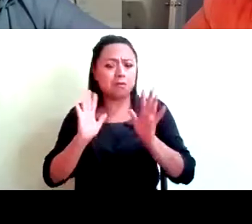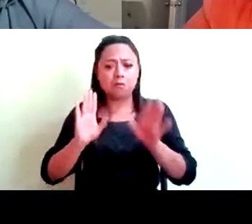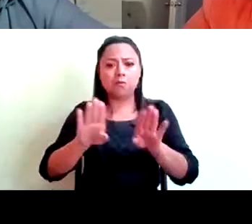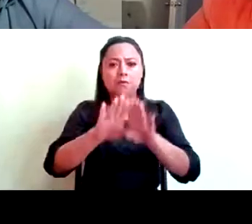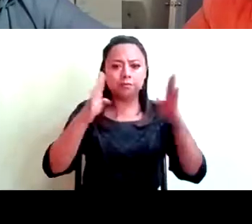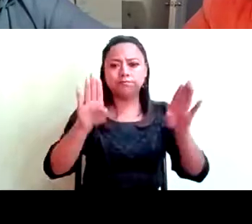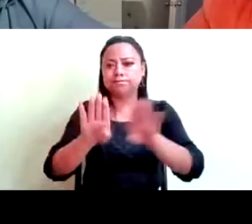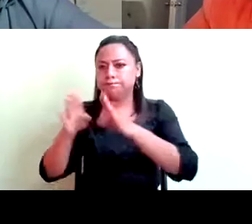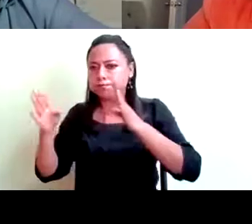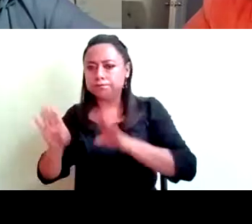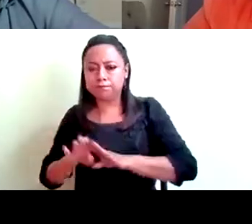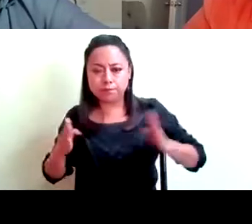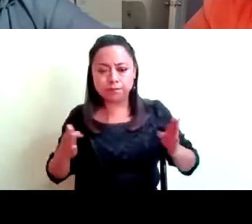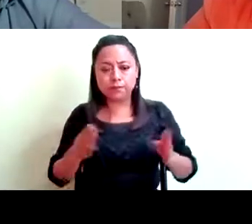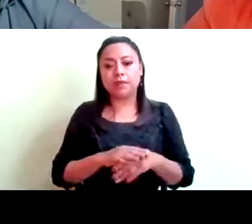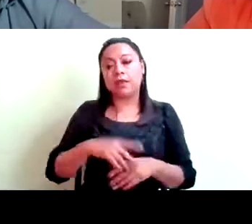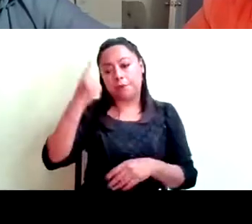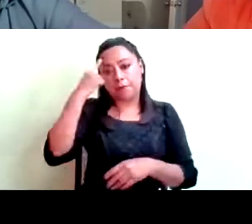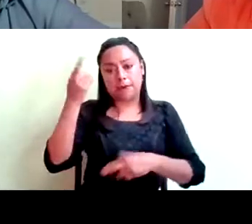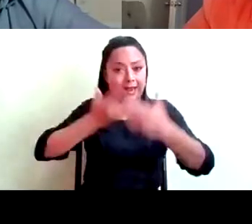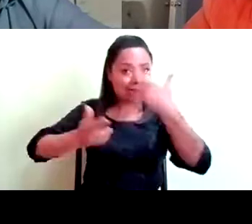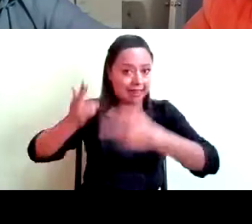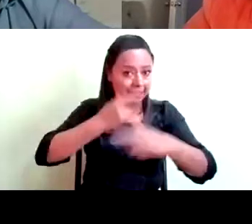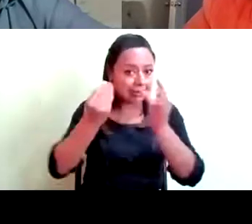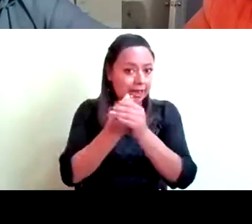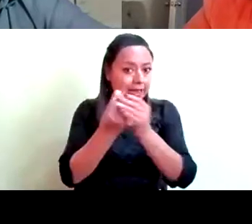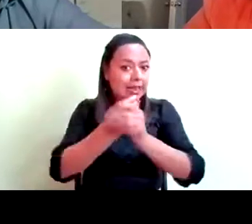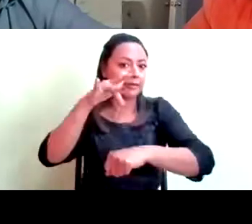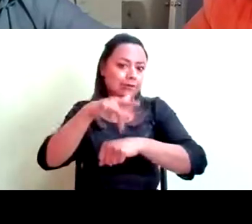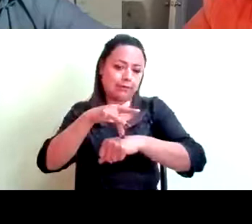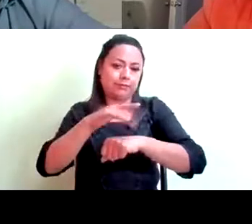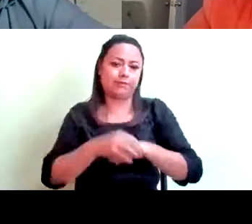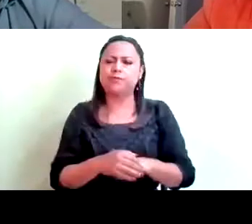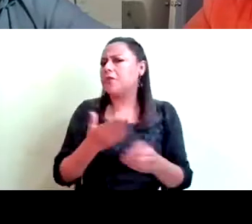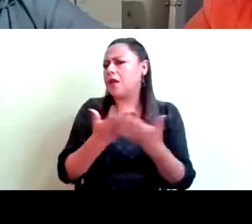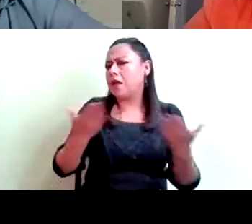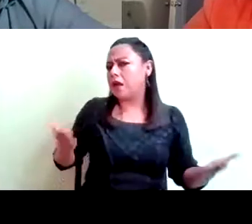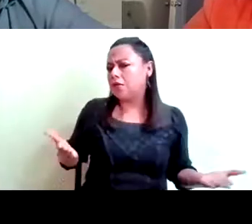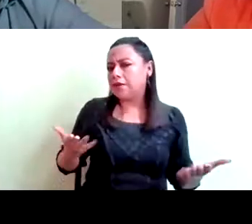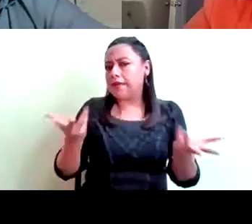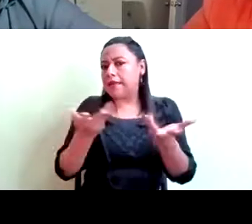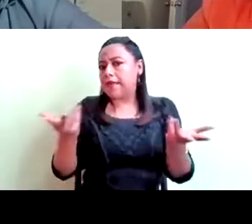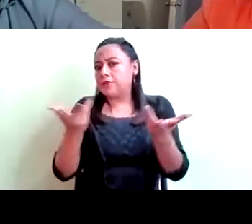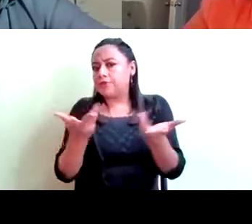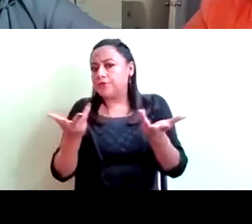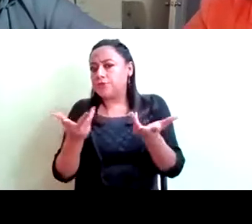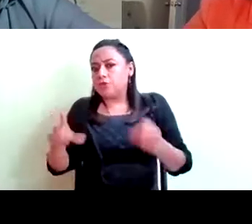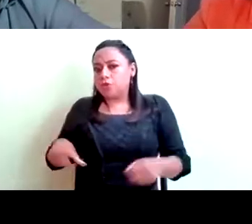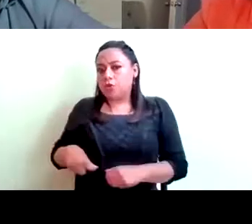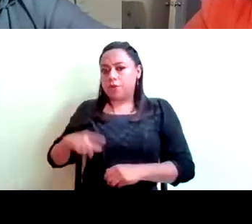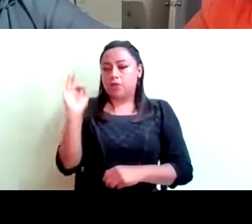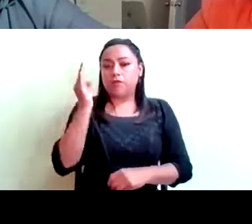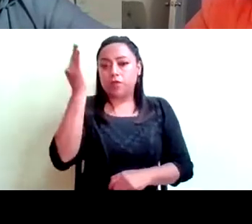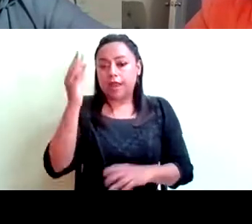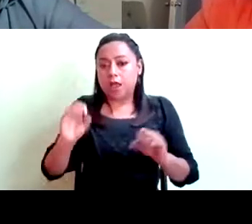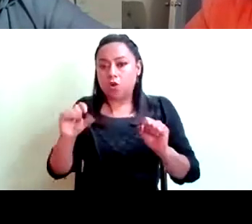la posibilidad del regreso a clases. Entonces, ¿qué acciones pues va a tomar realmente tanto el gobierno federal como el gobierno